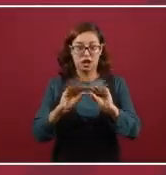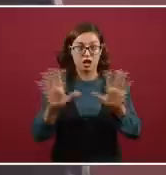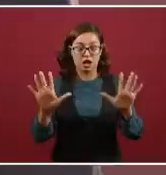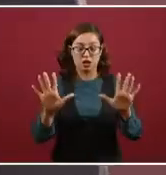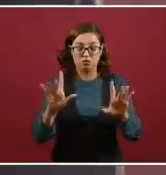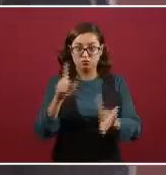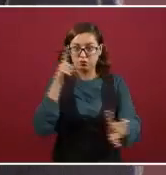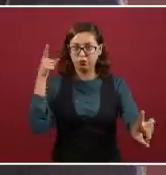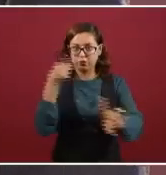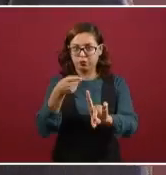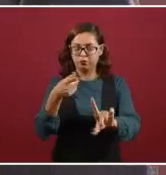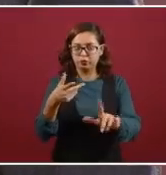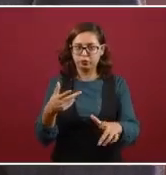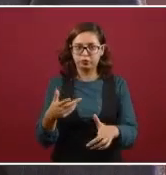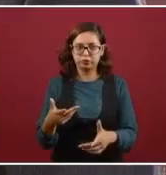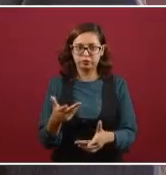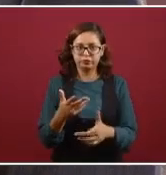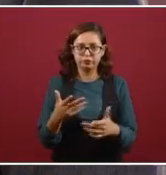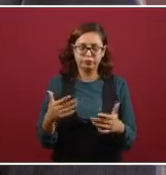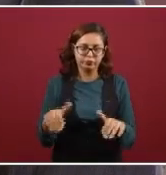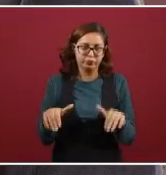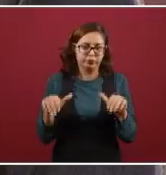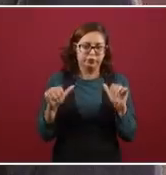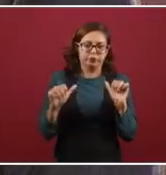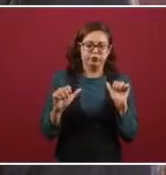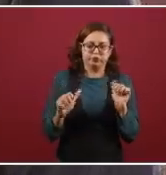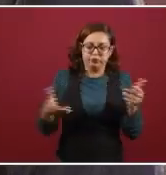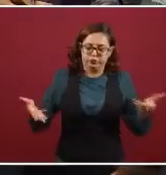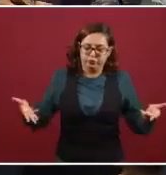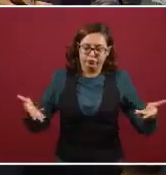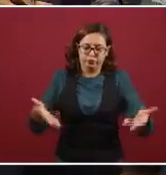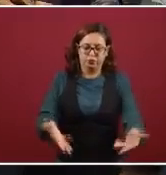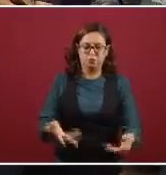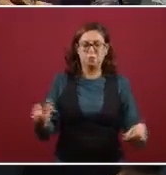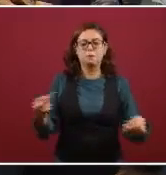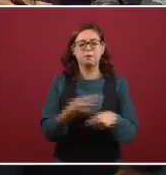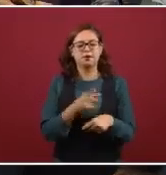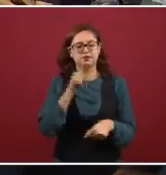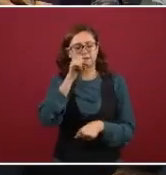qué está pasando en Sonora.